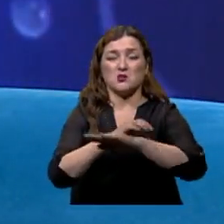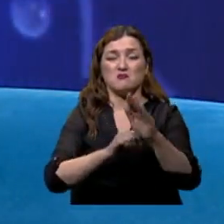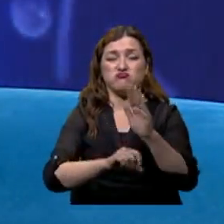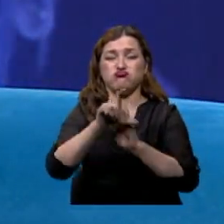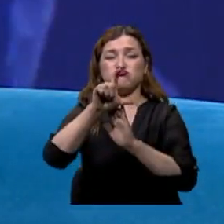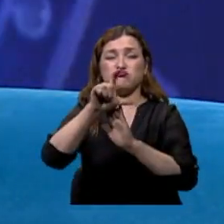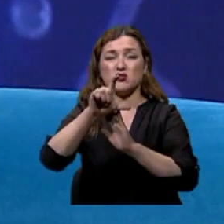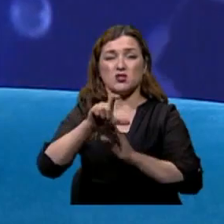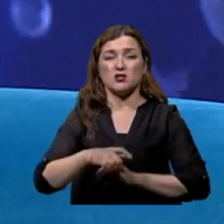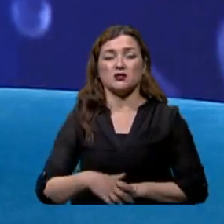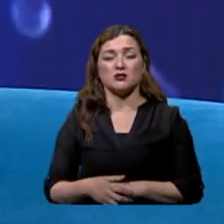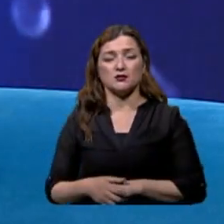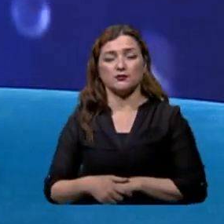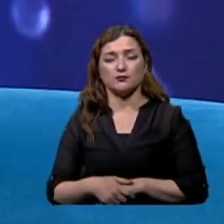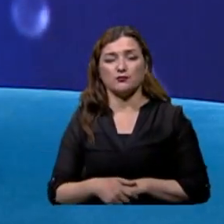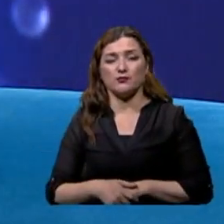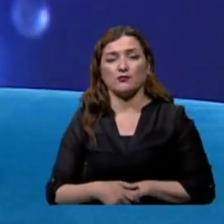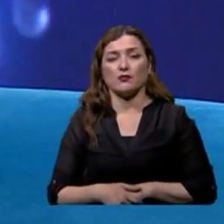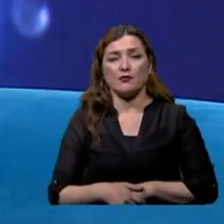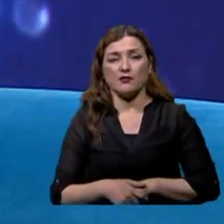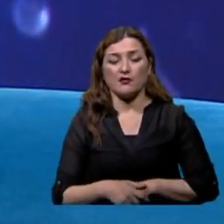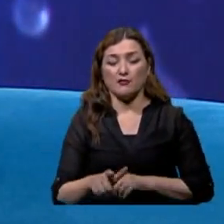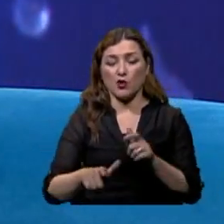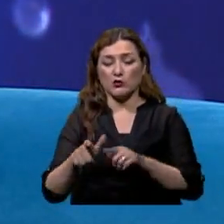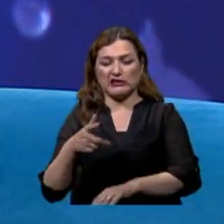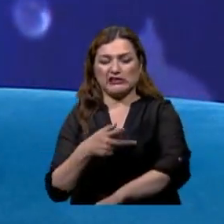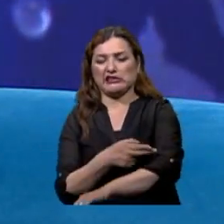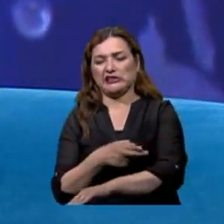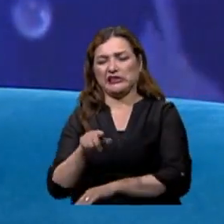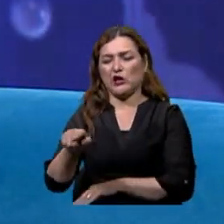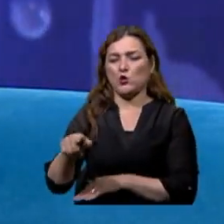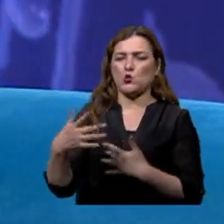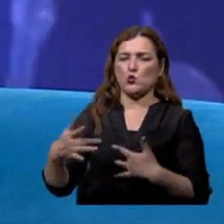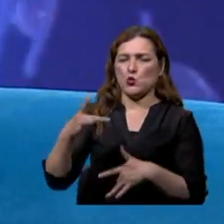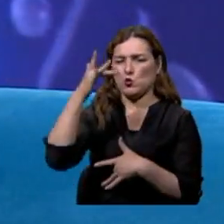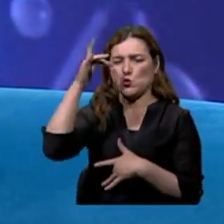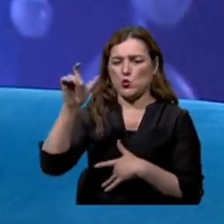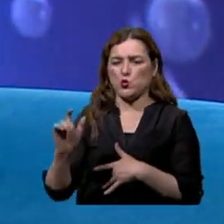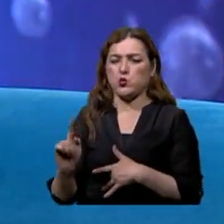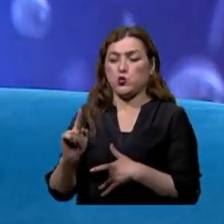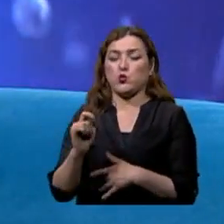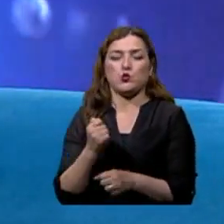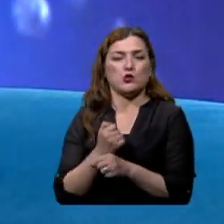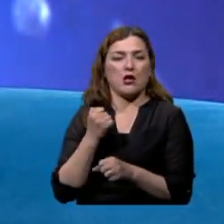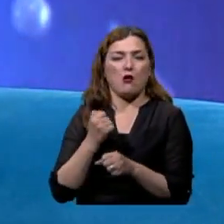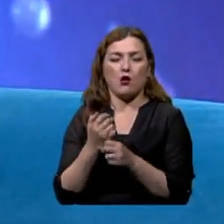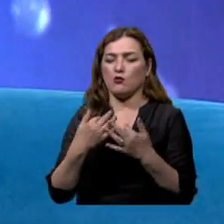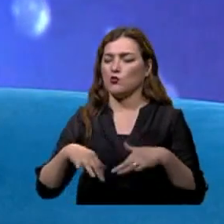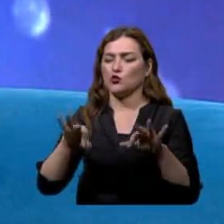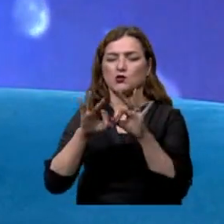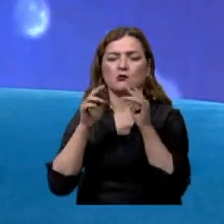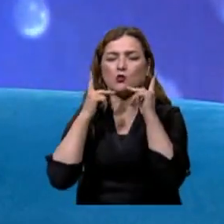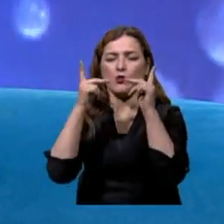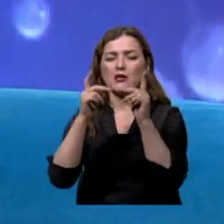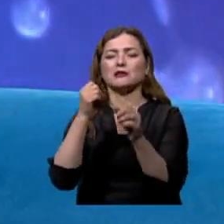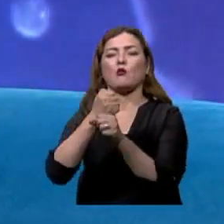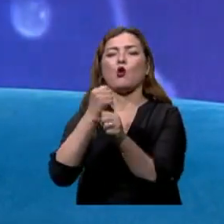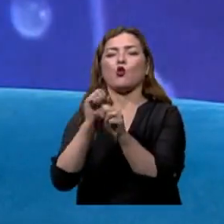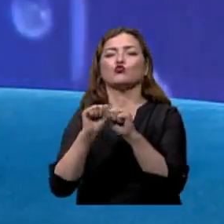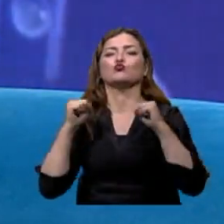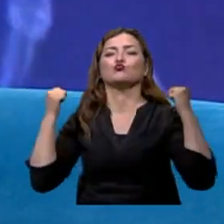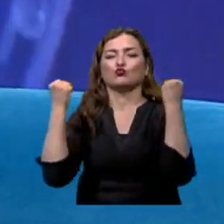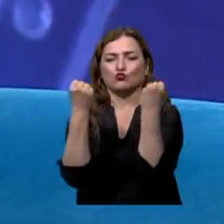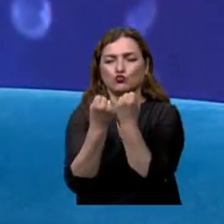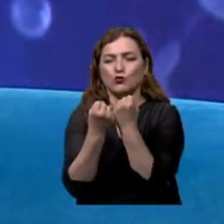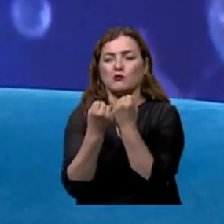elevado. Entonces, a nuestros pacientes, pues, es un trabajo importante que hace en la parte pública trabajo social para que